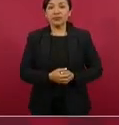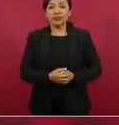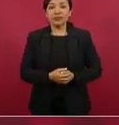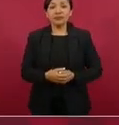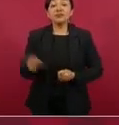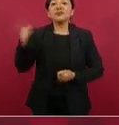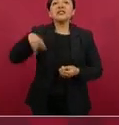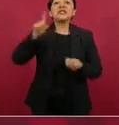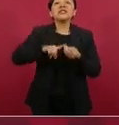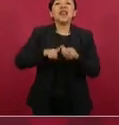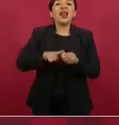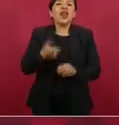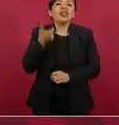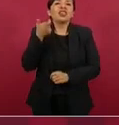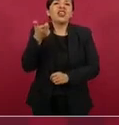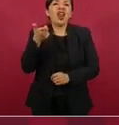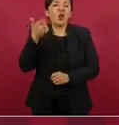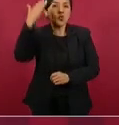decidía todo era el dinero,